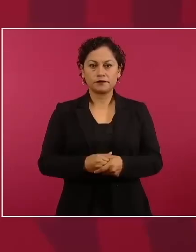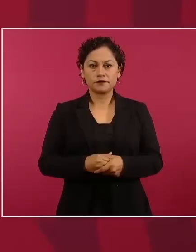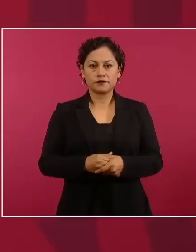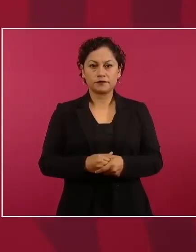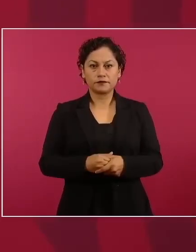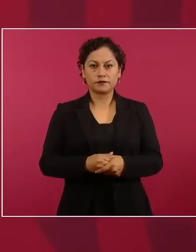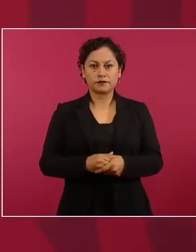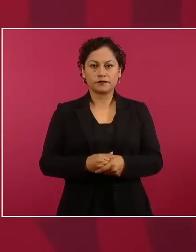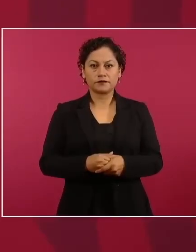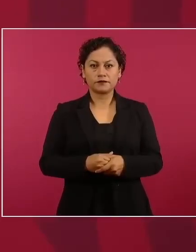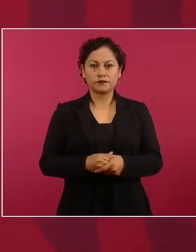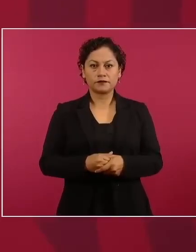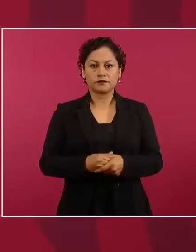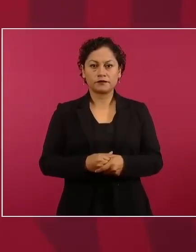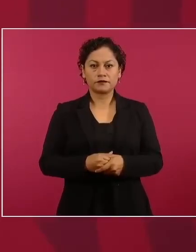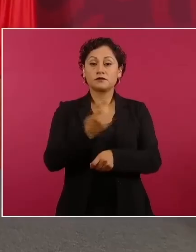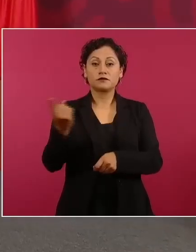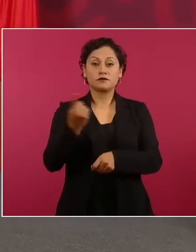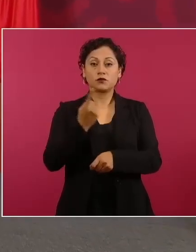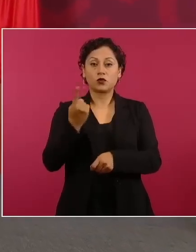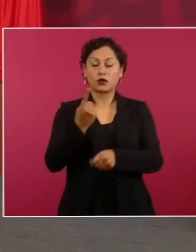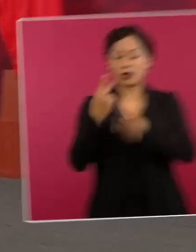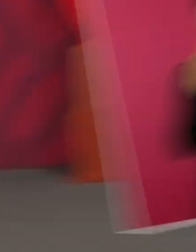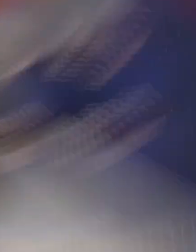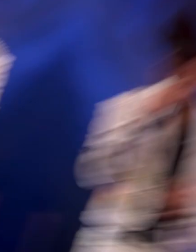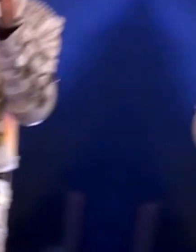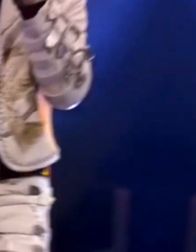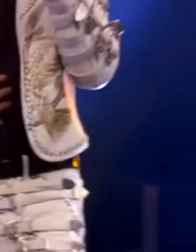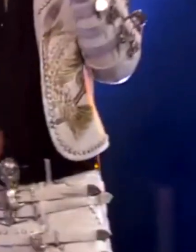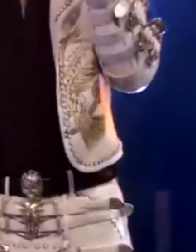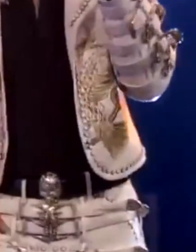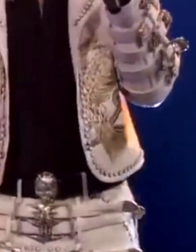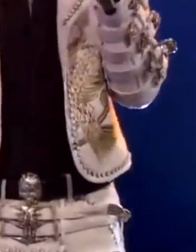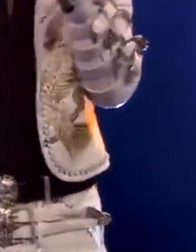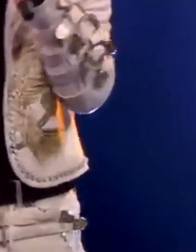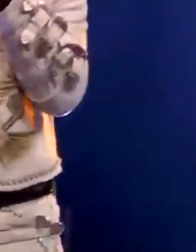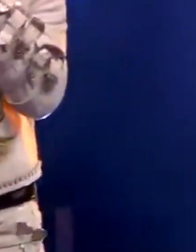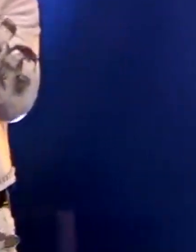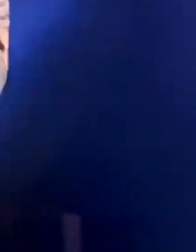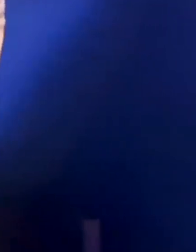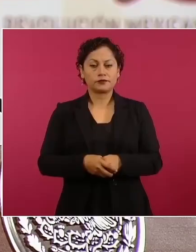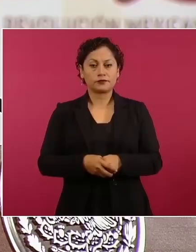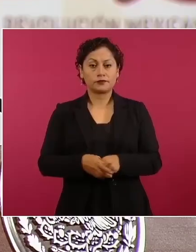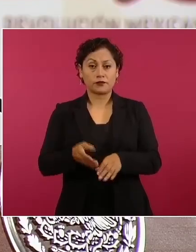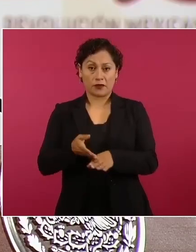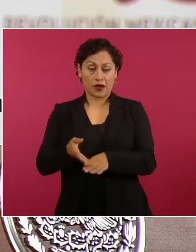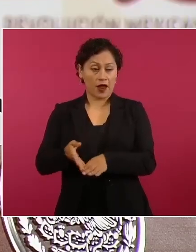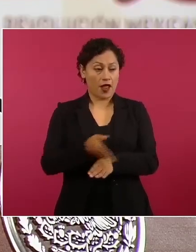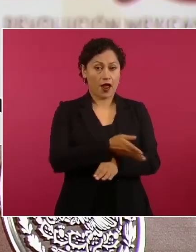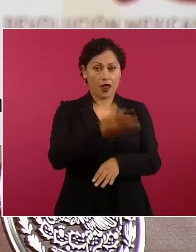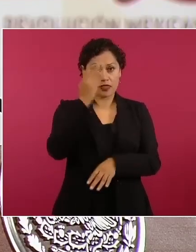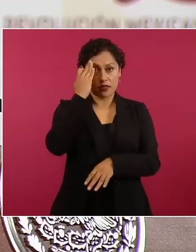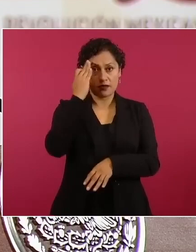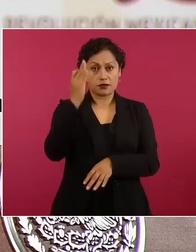López Obrador ha dicho que quiere un concierto gratuito donde vayan miles de personas y que se ha encabezado por Christian nodal y Belinda Todo